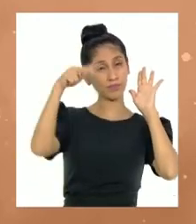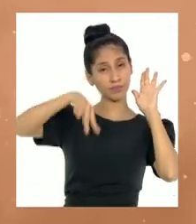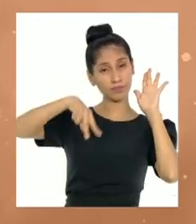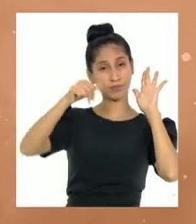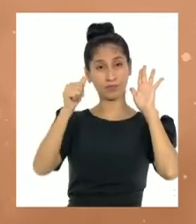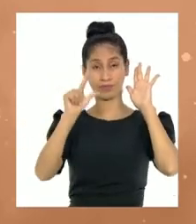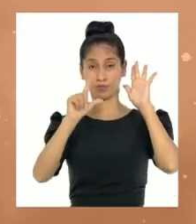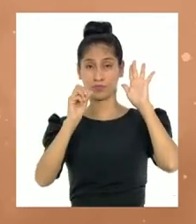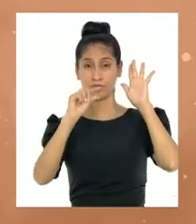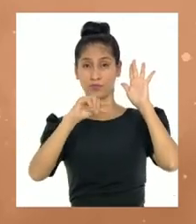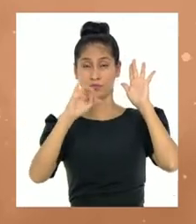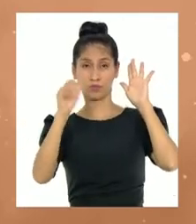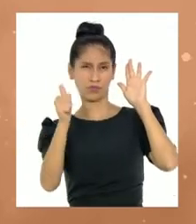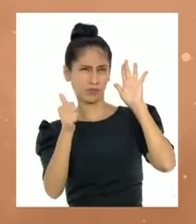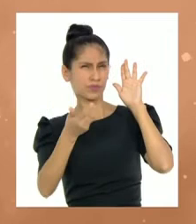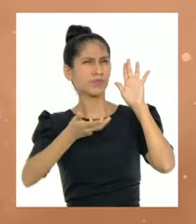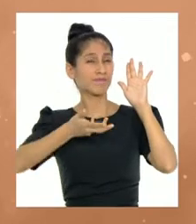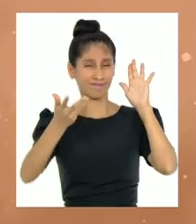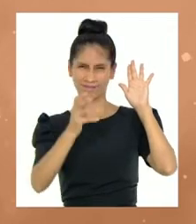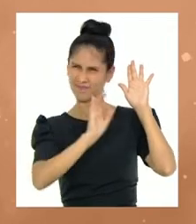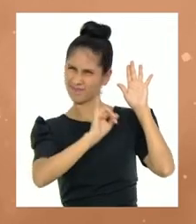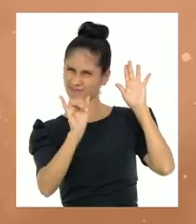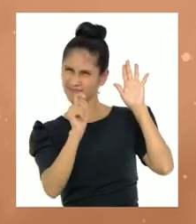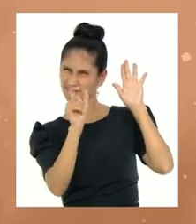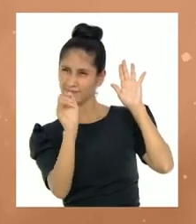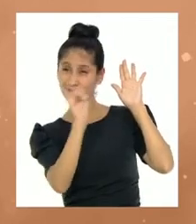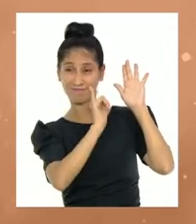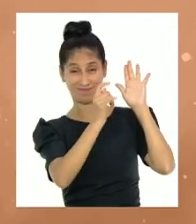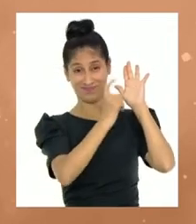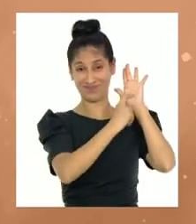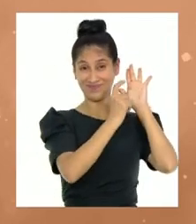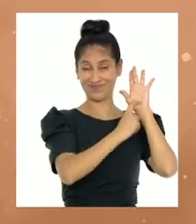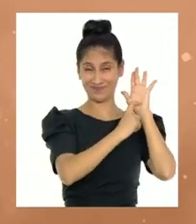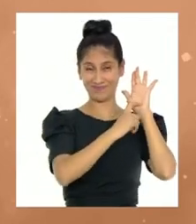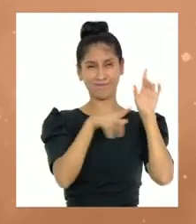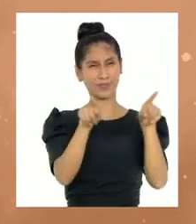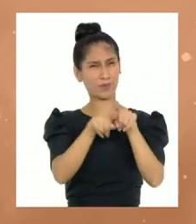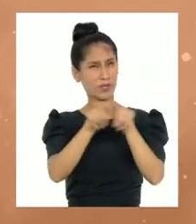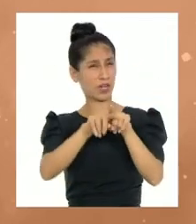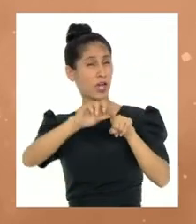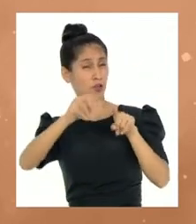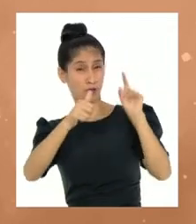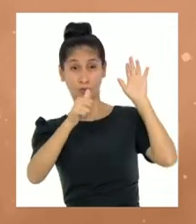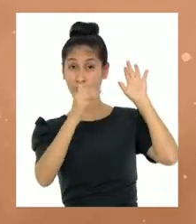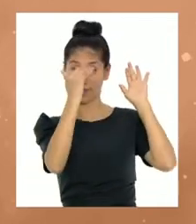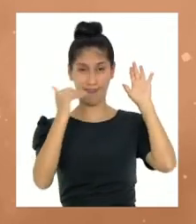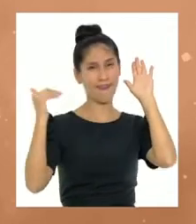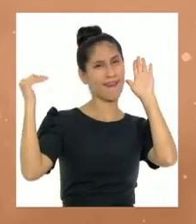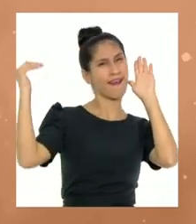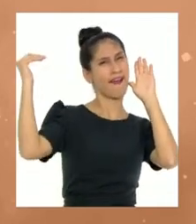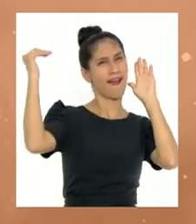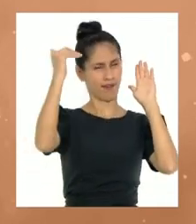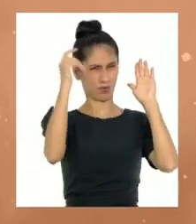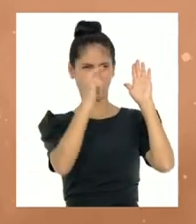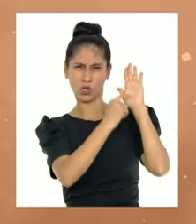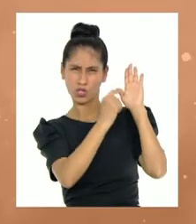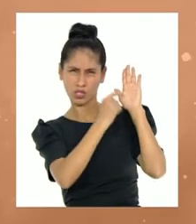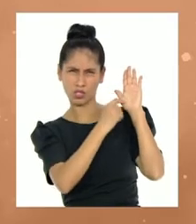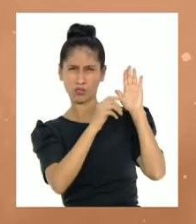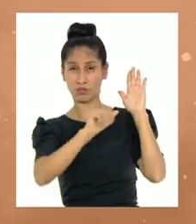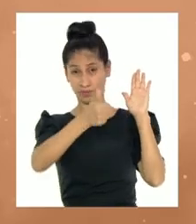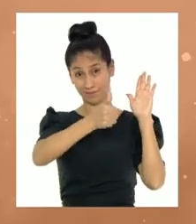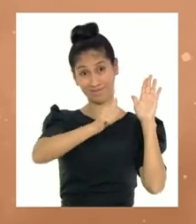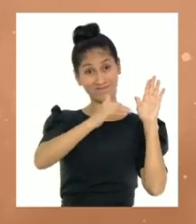a un caso similar. El argumento de autoridad incluye afirmaciones emitidas por expertos y el argumento